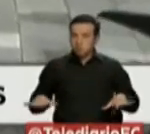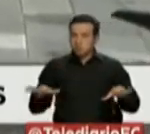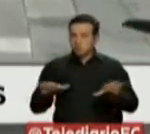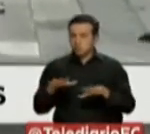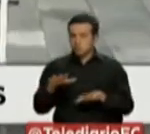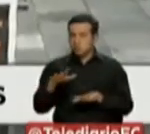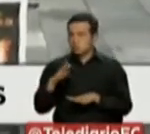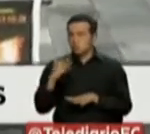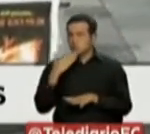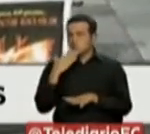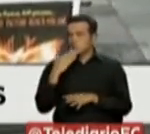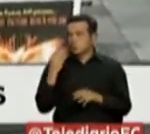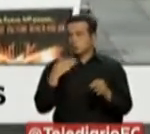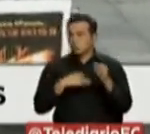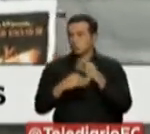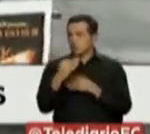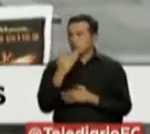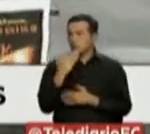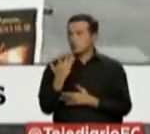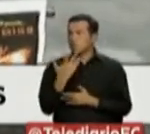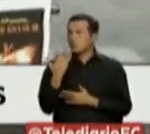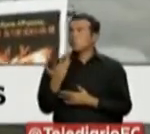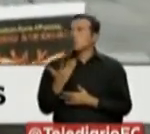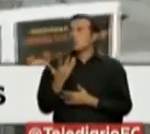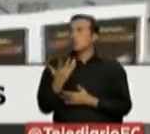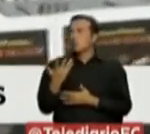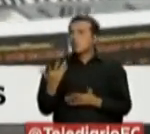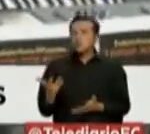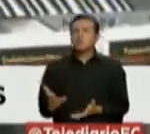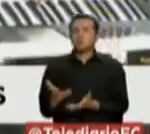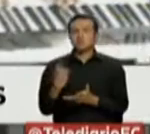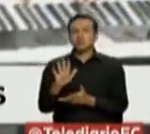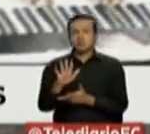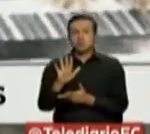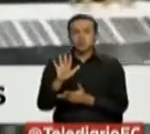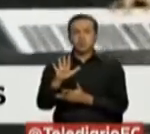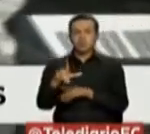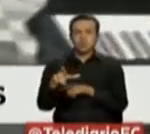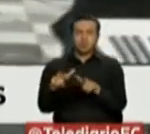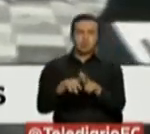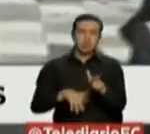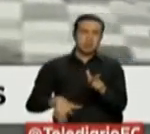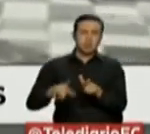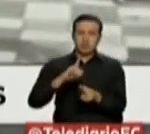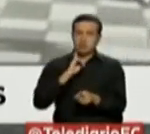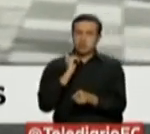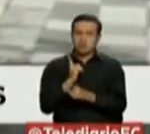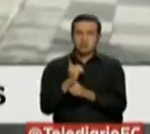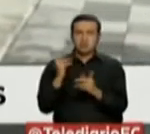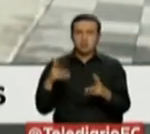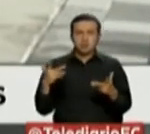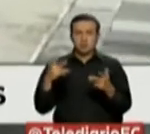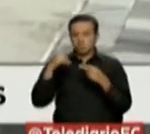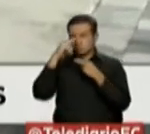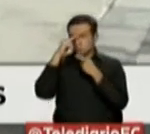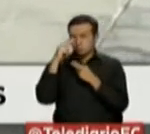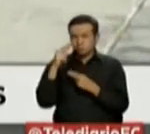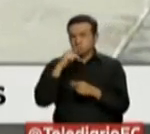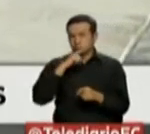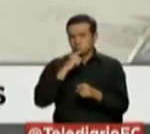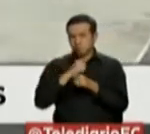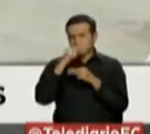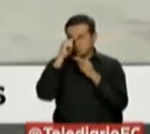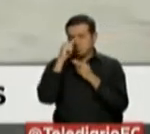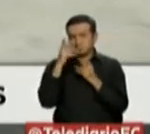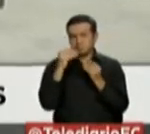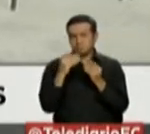Pedro. ¿Cuáles son, para poder fomentar estos espacios que usted comentaba, y también rendir homenaje,